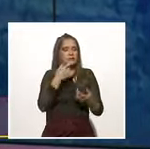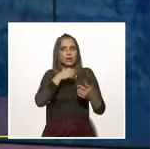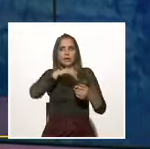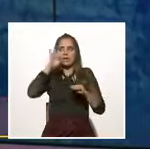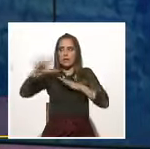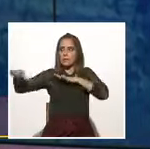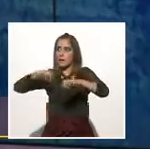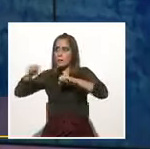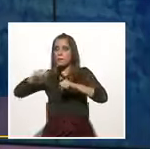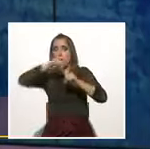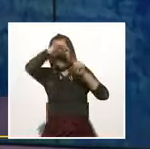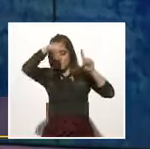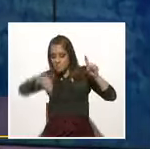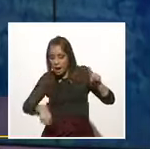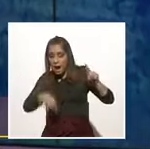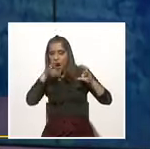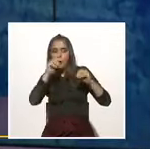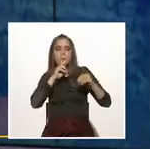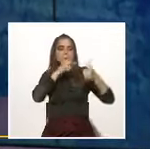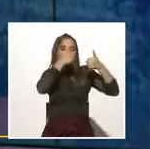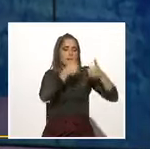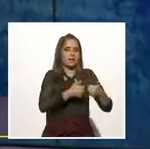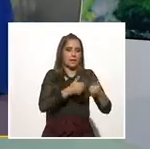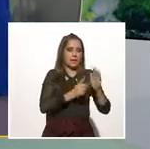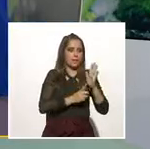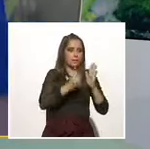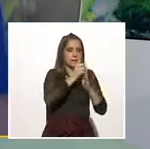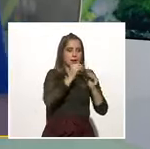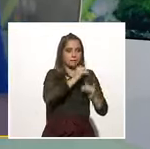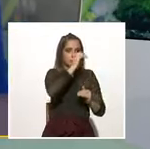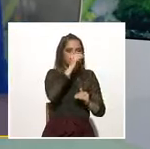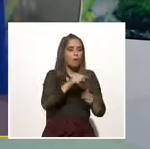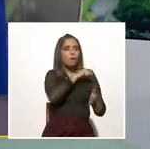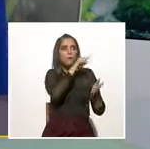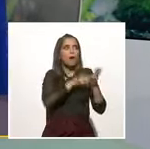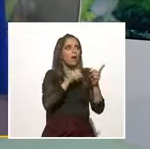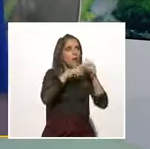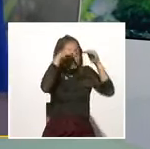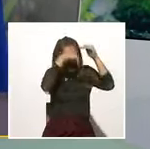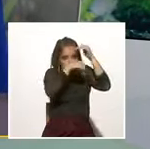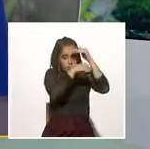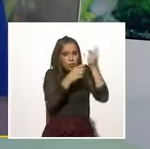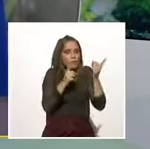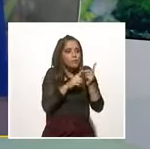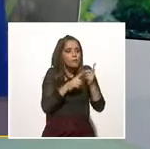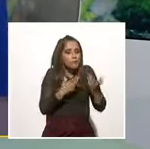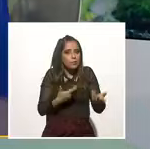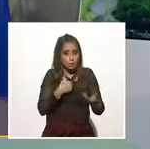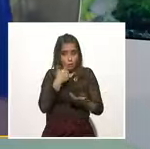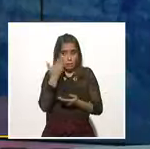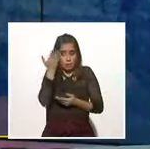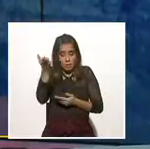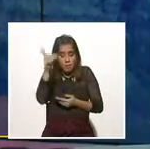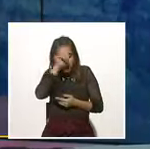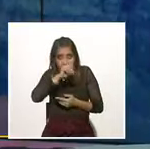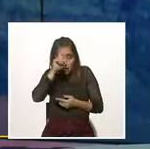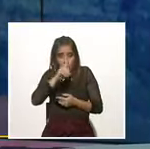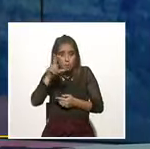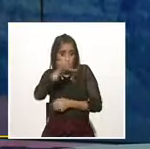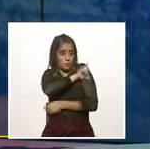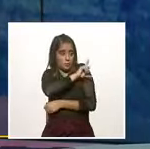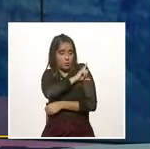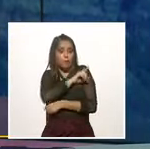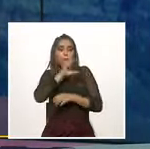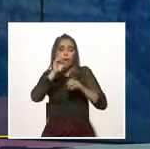o es mejor quedarnos aquí, ni en qué parte colocarnos para estar seguros. ¿Se puede pedir una consulta a Protección Civil o es cierto que a partir